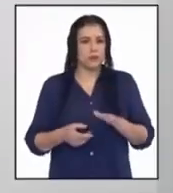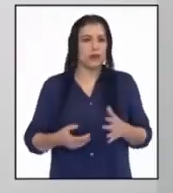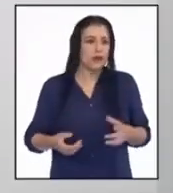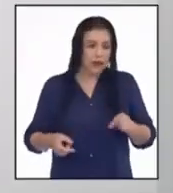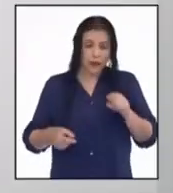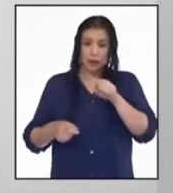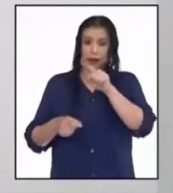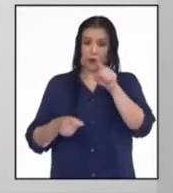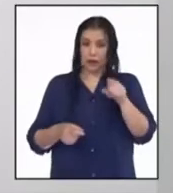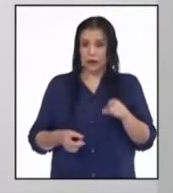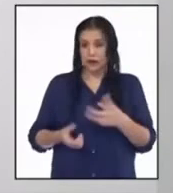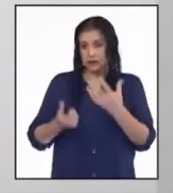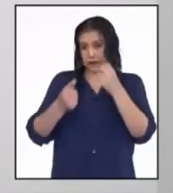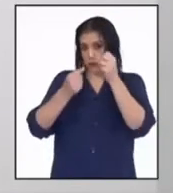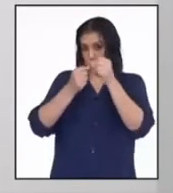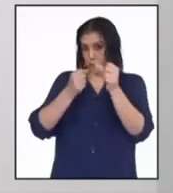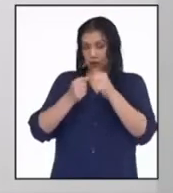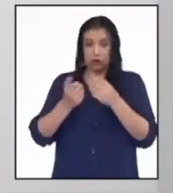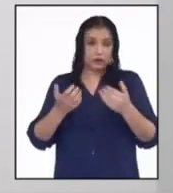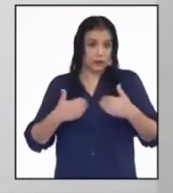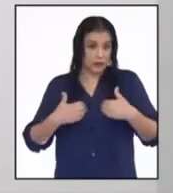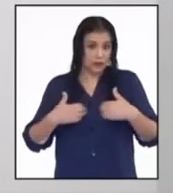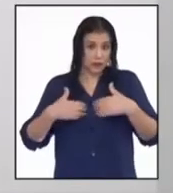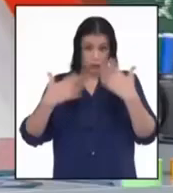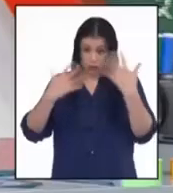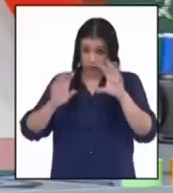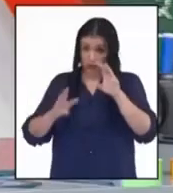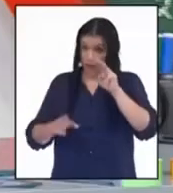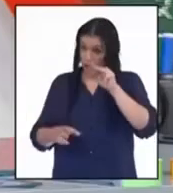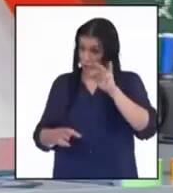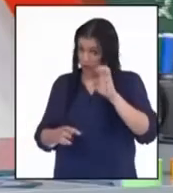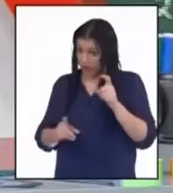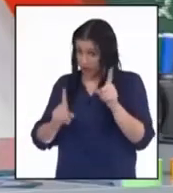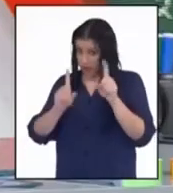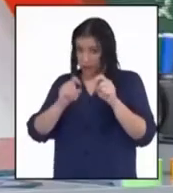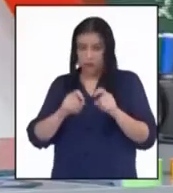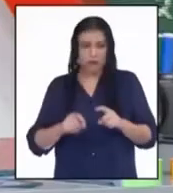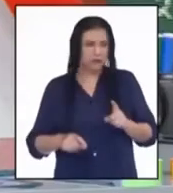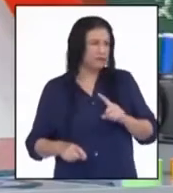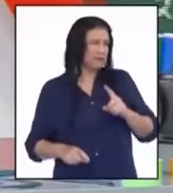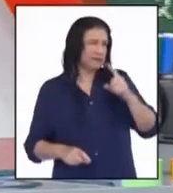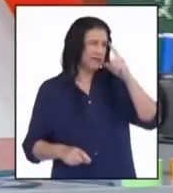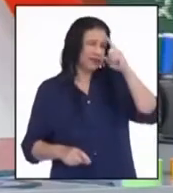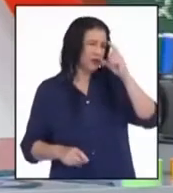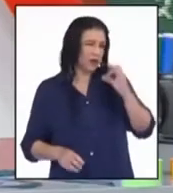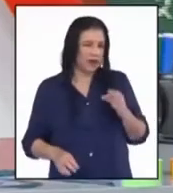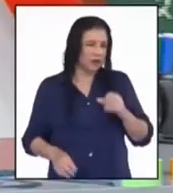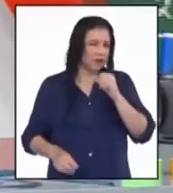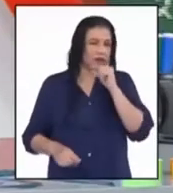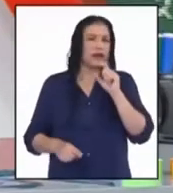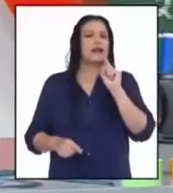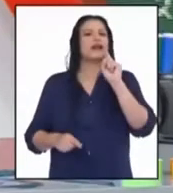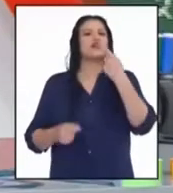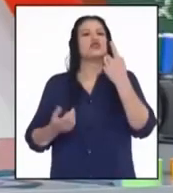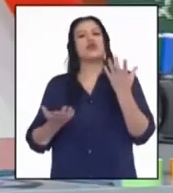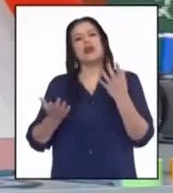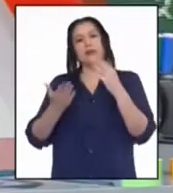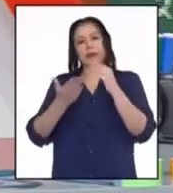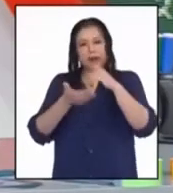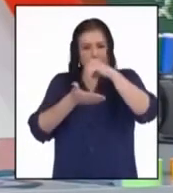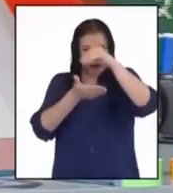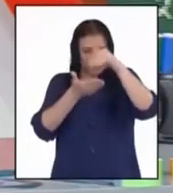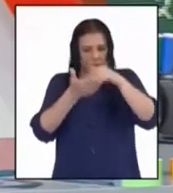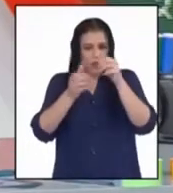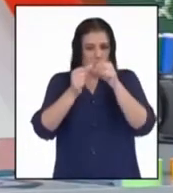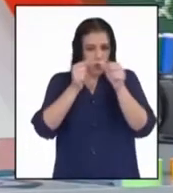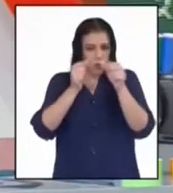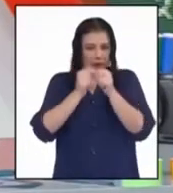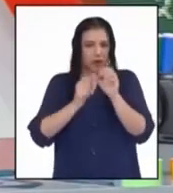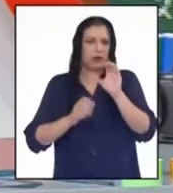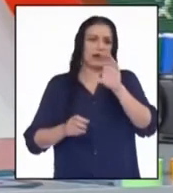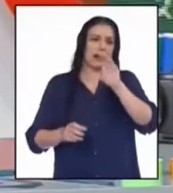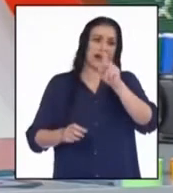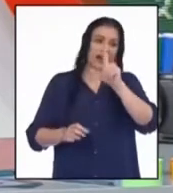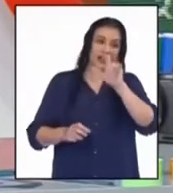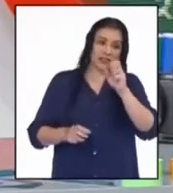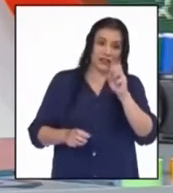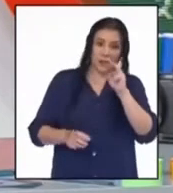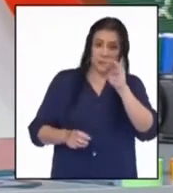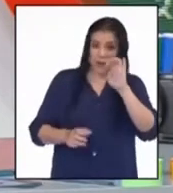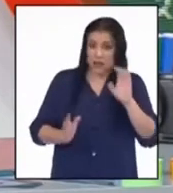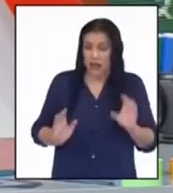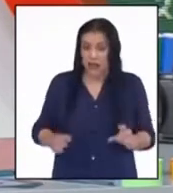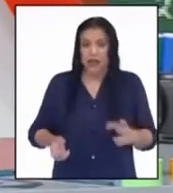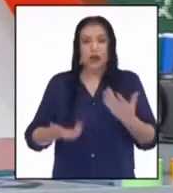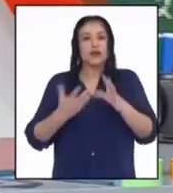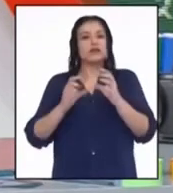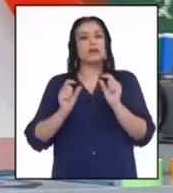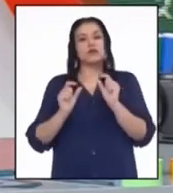¿Y con ese dato tendríamos la mediana? No creo. Esto es solo el término central y la clase mediana, y como estamos